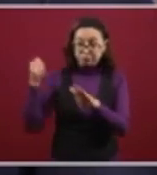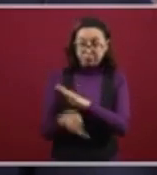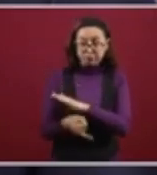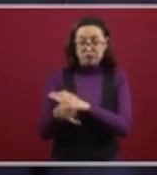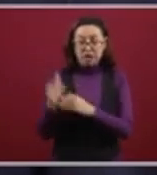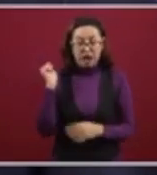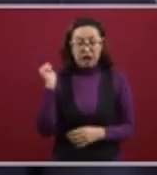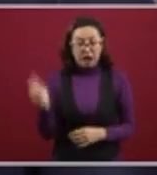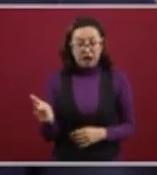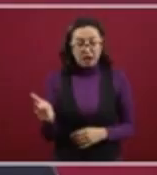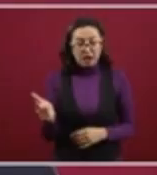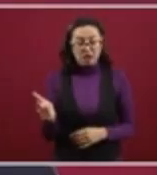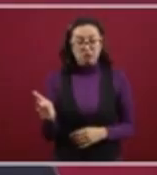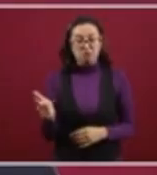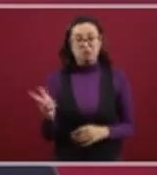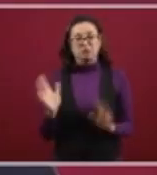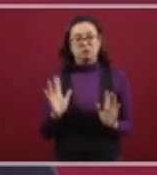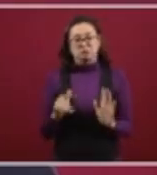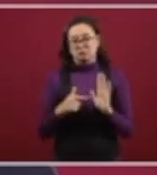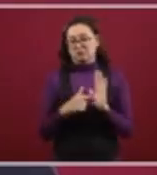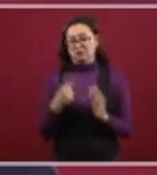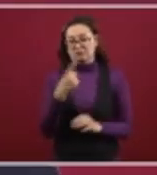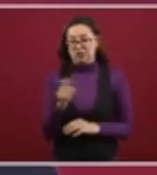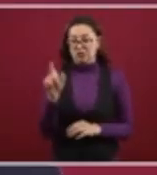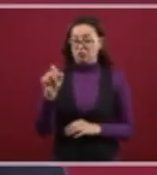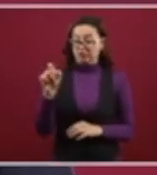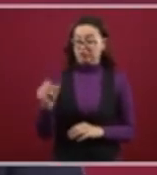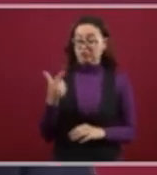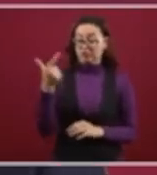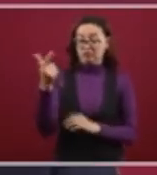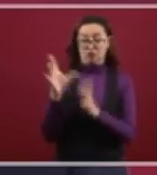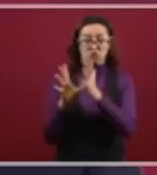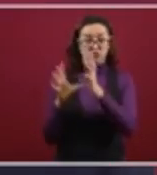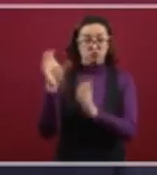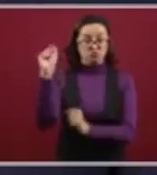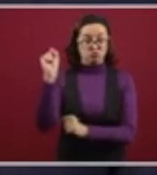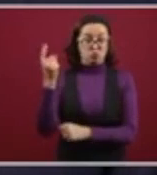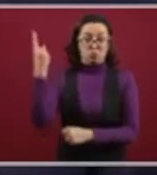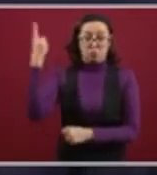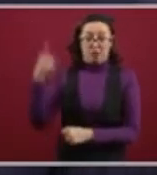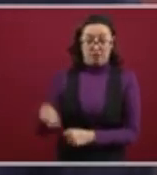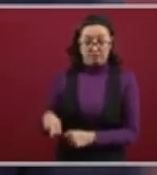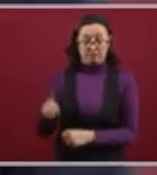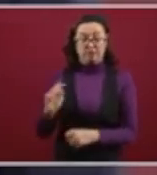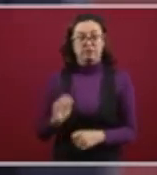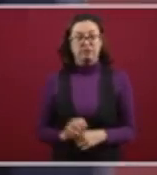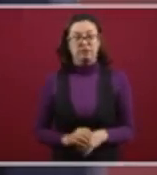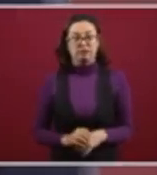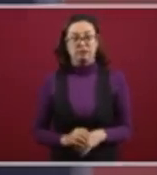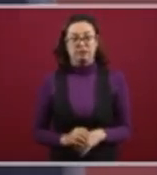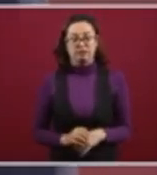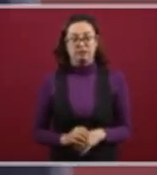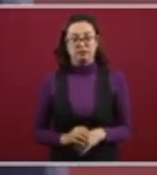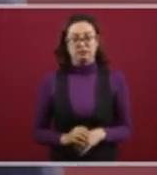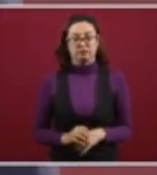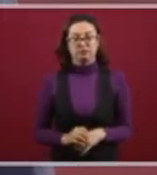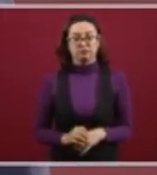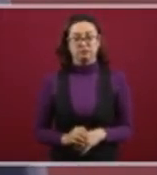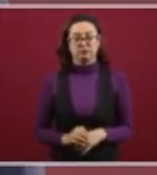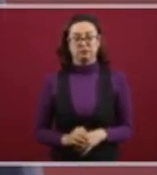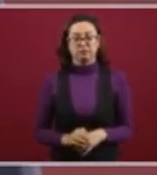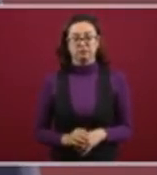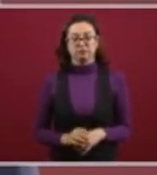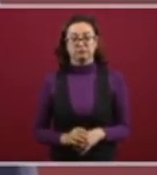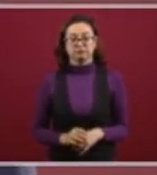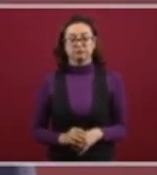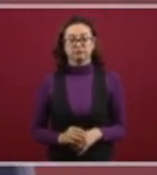de acuerdo al 127 constitucional. Ah, pero sí, no es